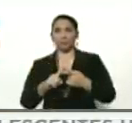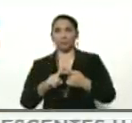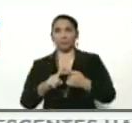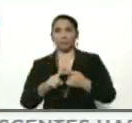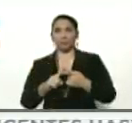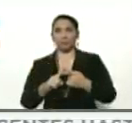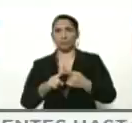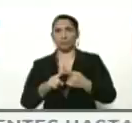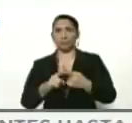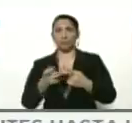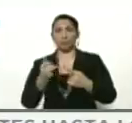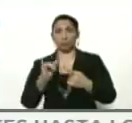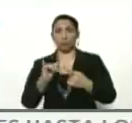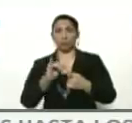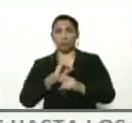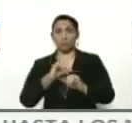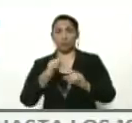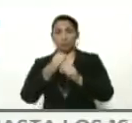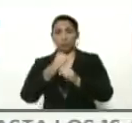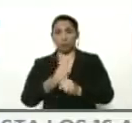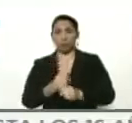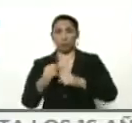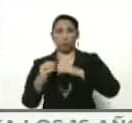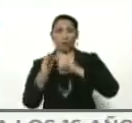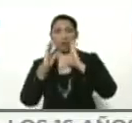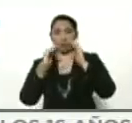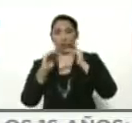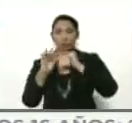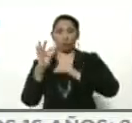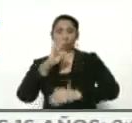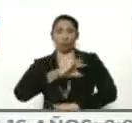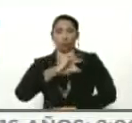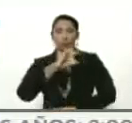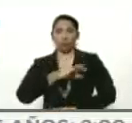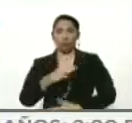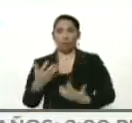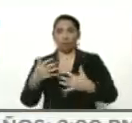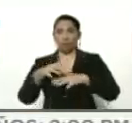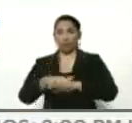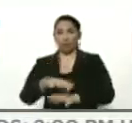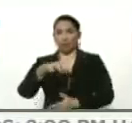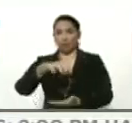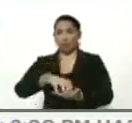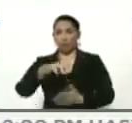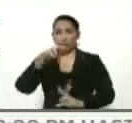y están en el puesto de atención social integral del Estado Táchira.